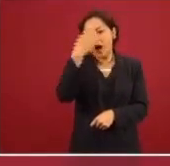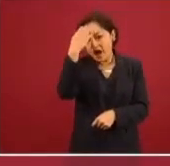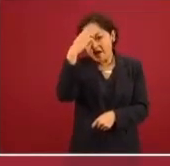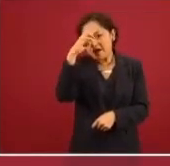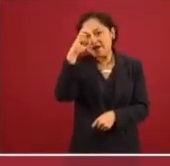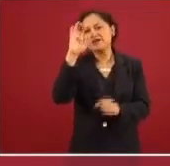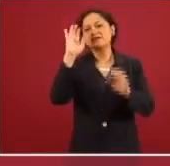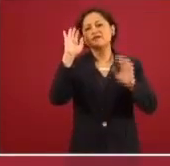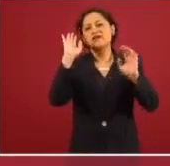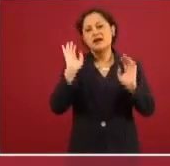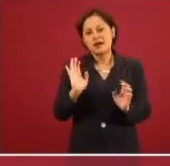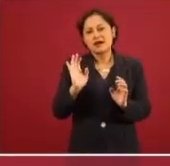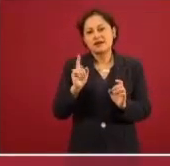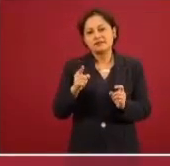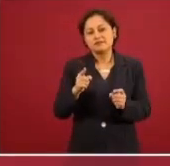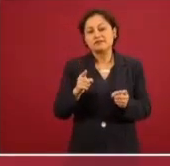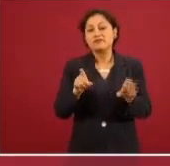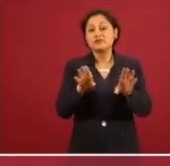injusticias,